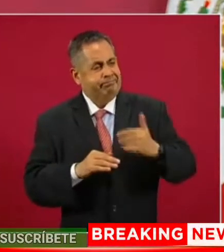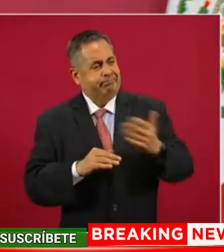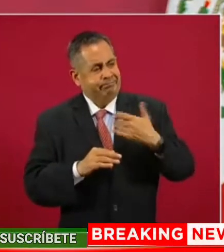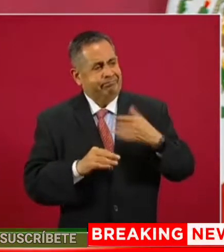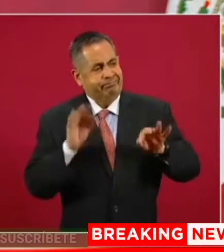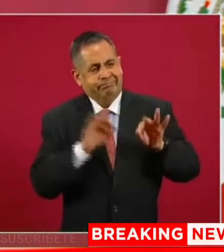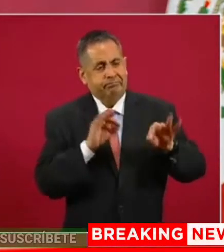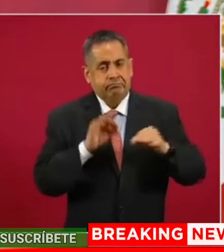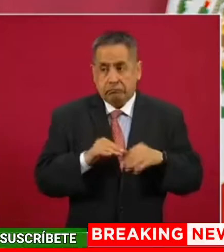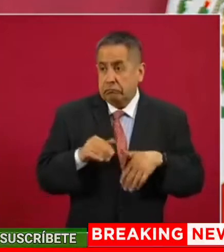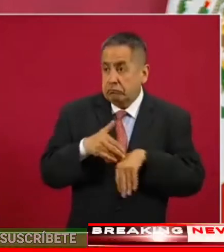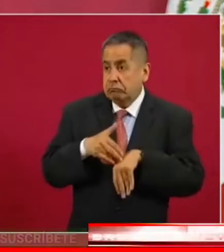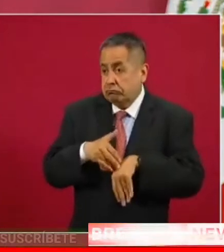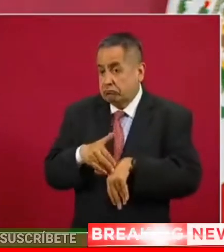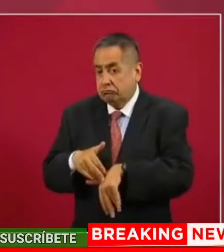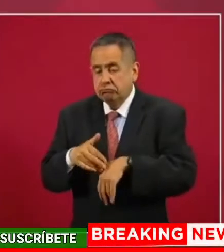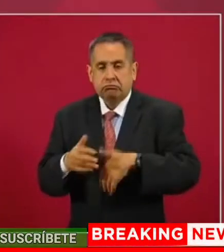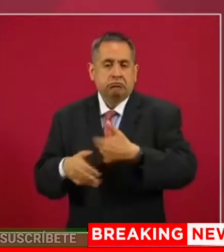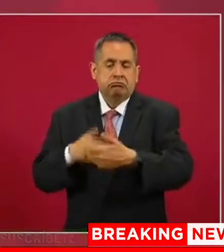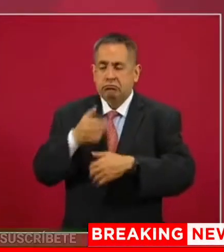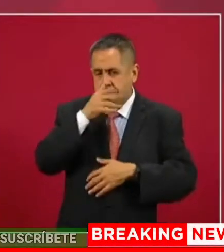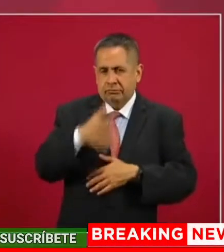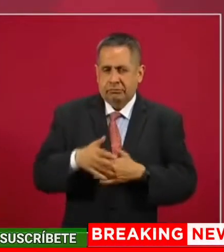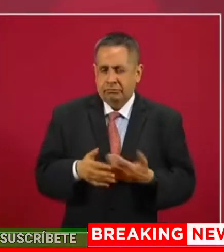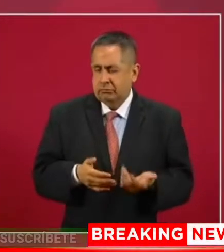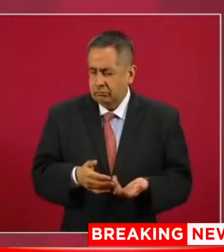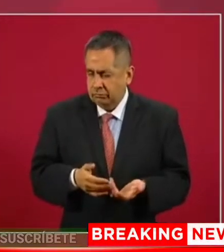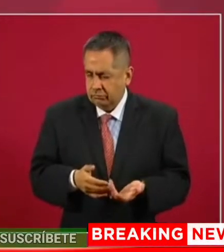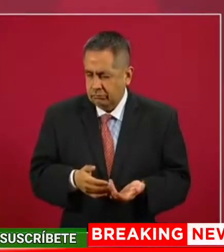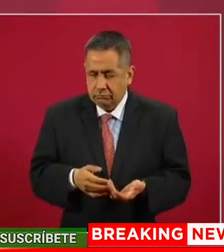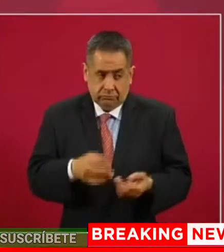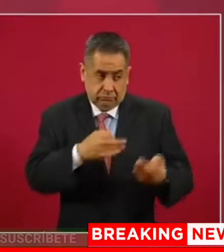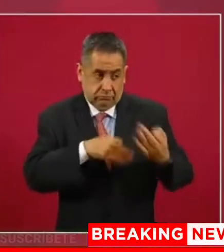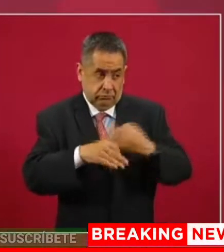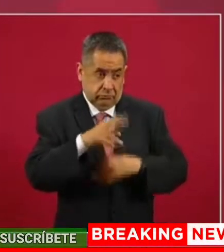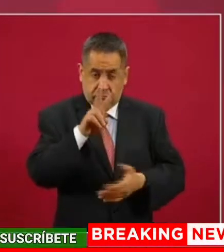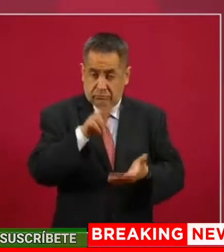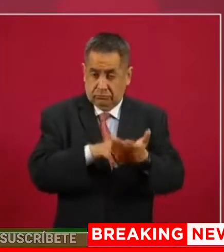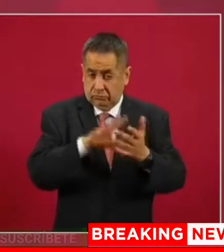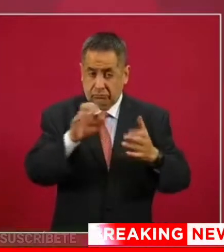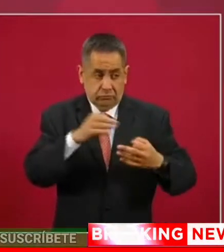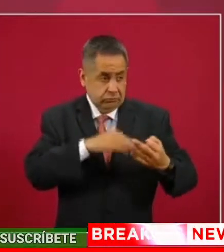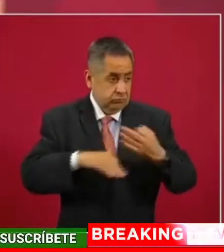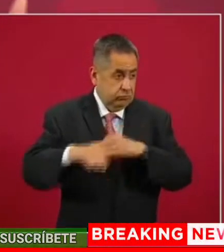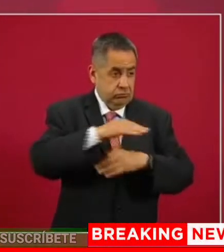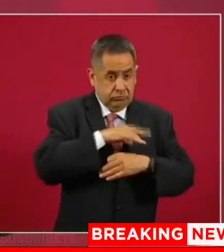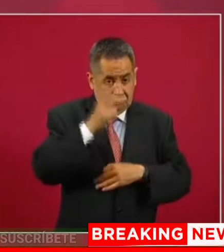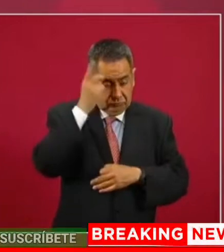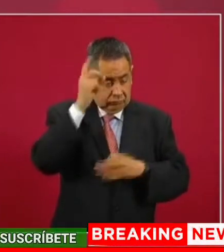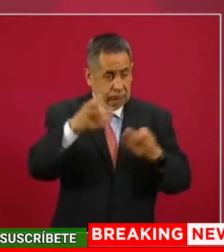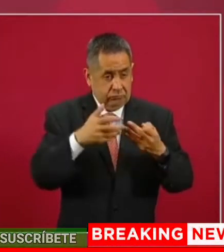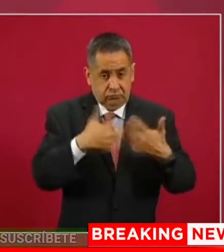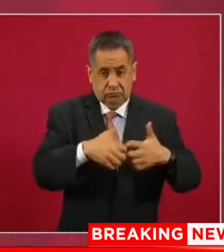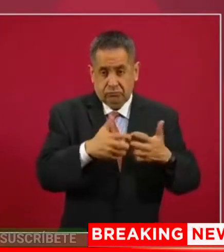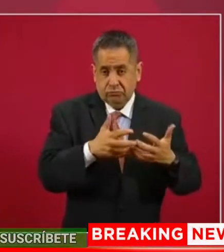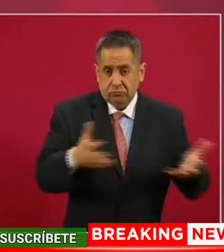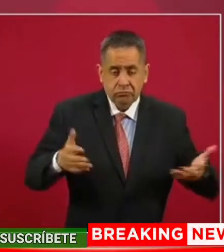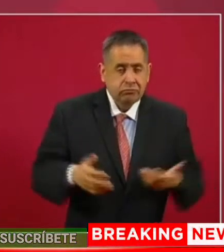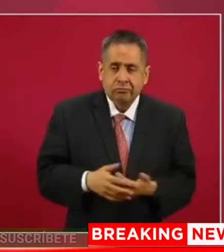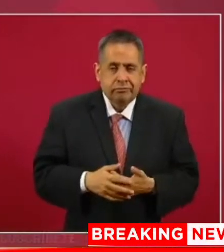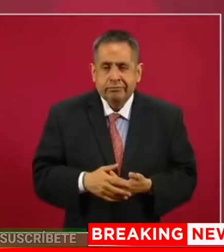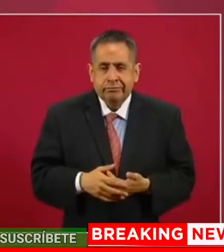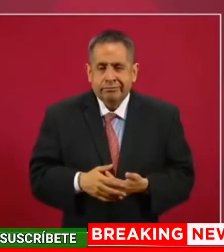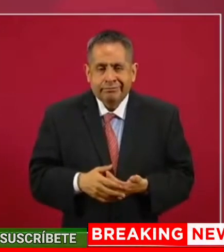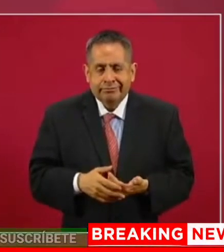porque ni modo que todos sean productores que requieran el agua. Los que manejan el